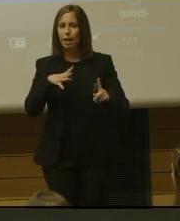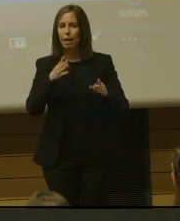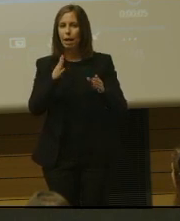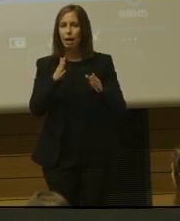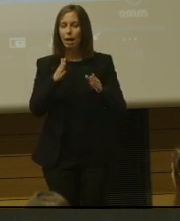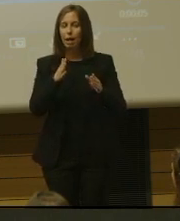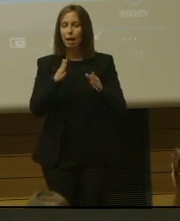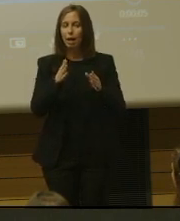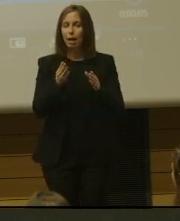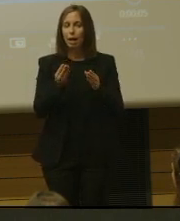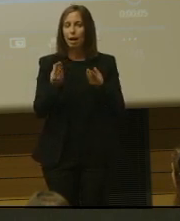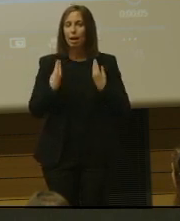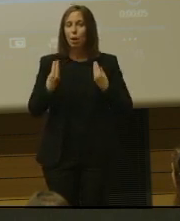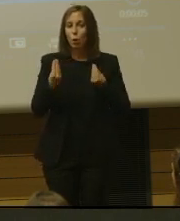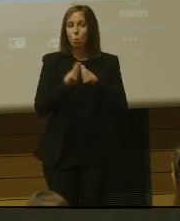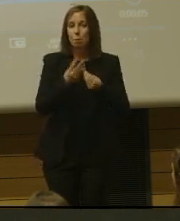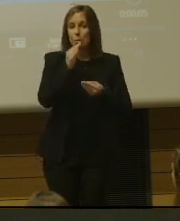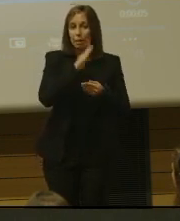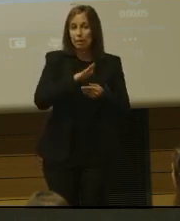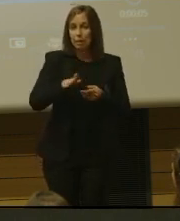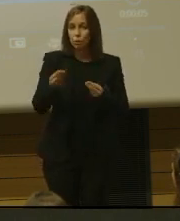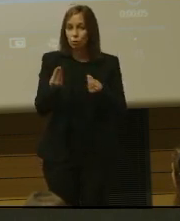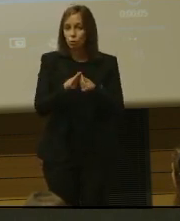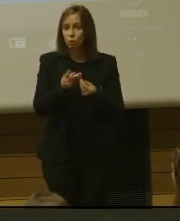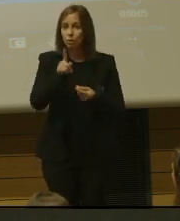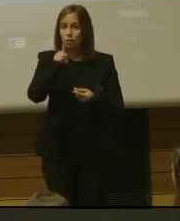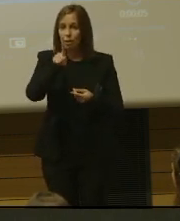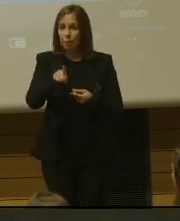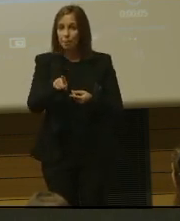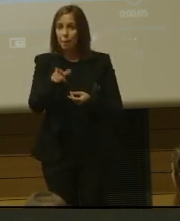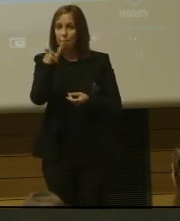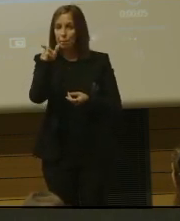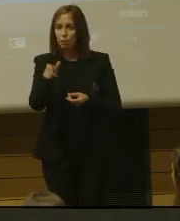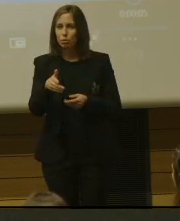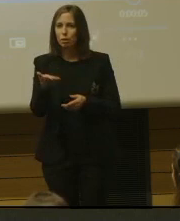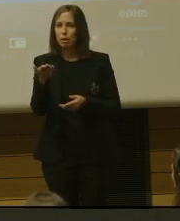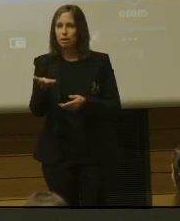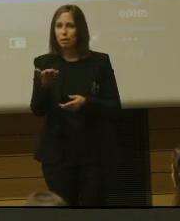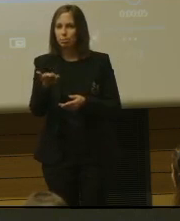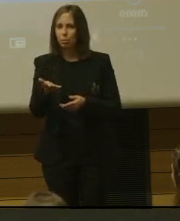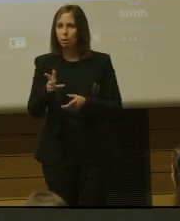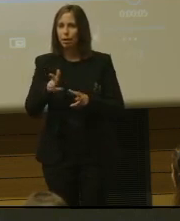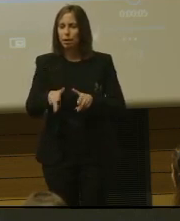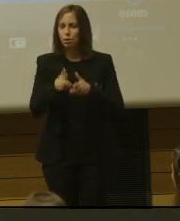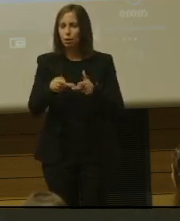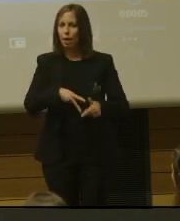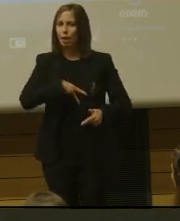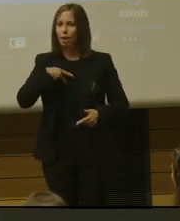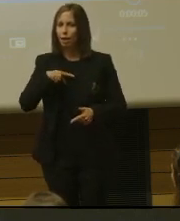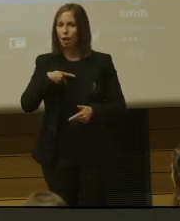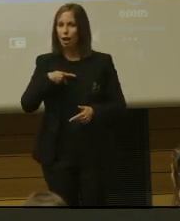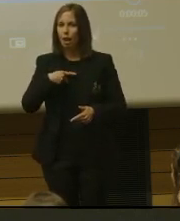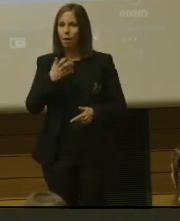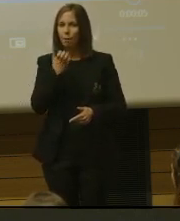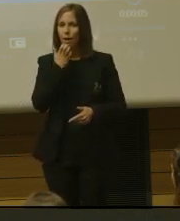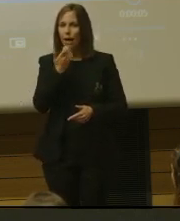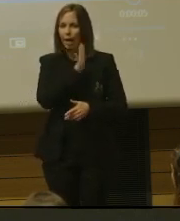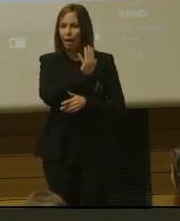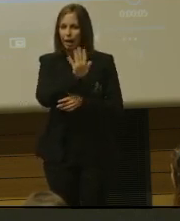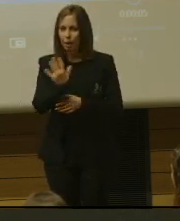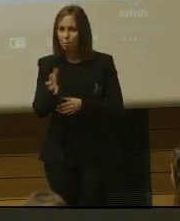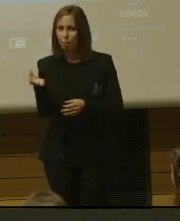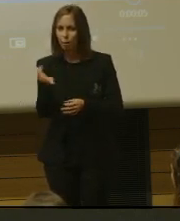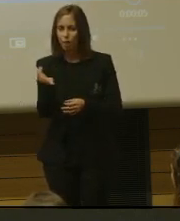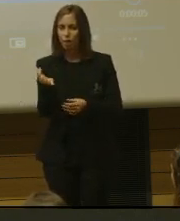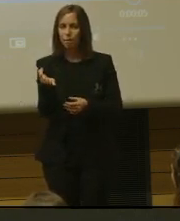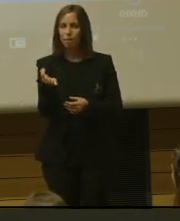con los niños, sino también de determinadas personas que tienen un papel importante en la sociedad y que son ejemplo o que deberían de ser por